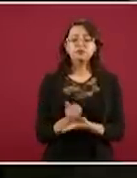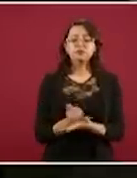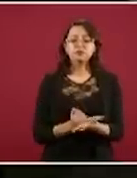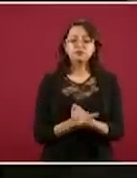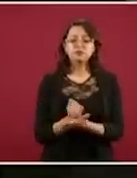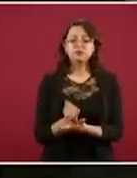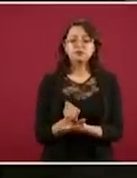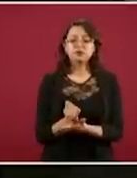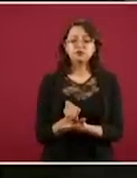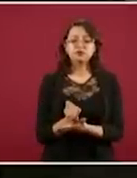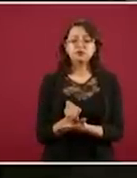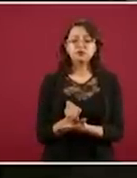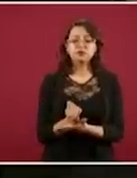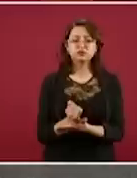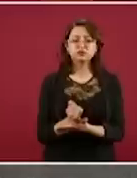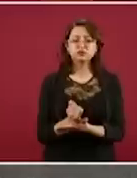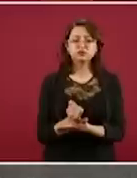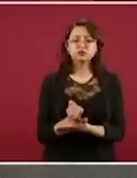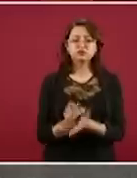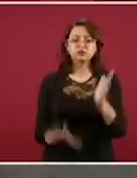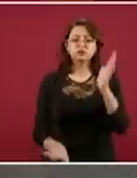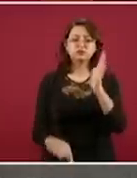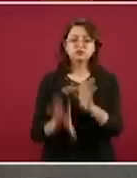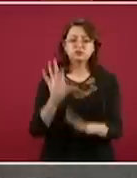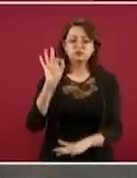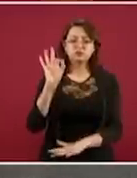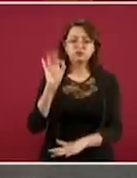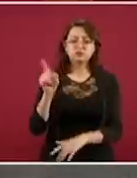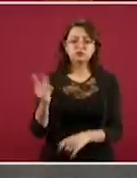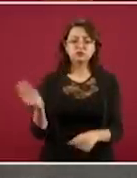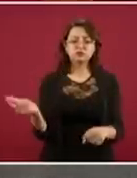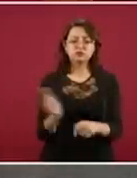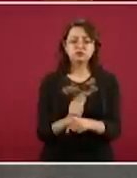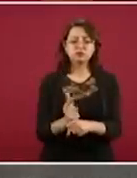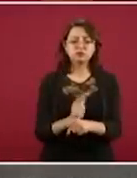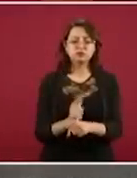que sea la licenciada